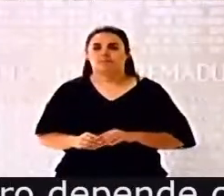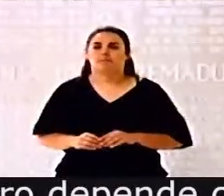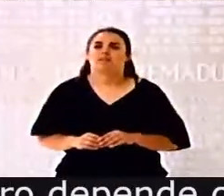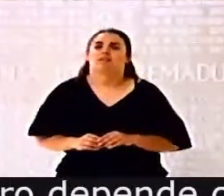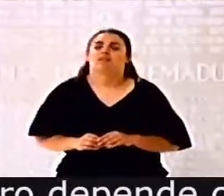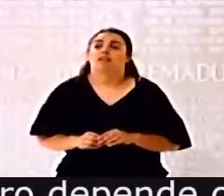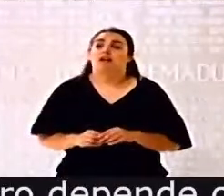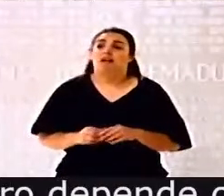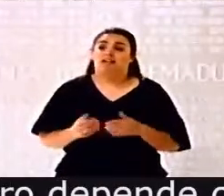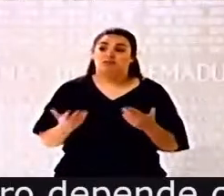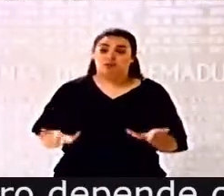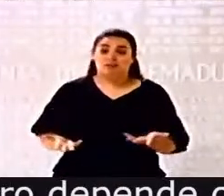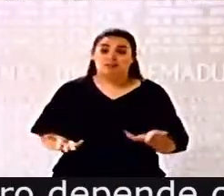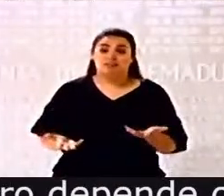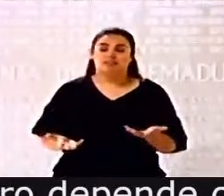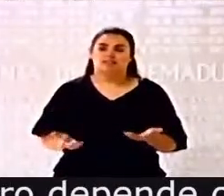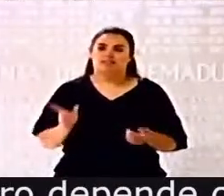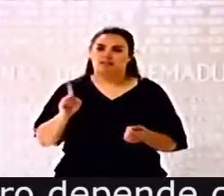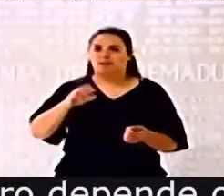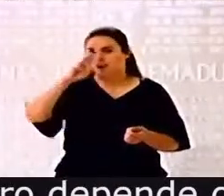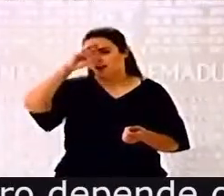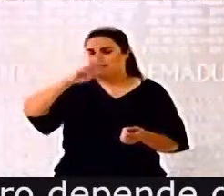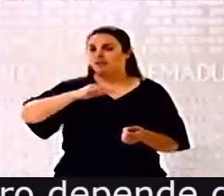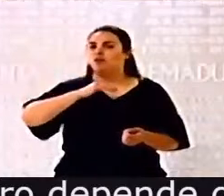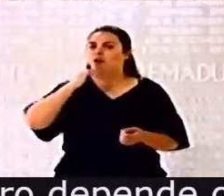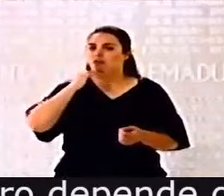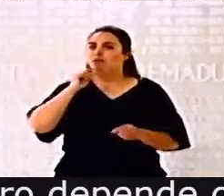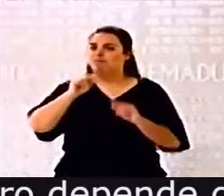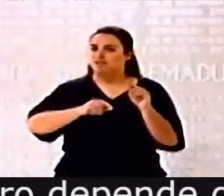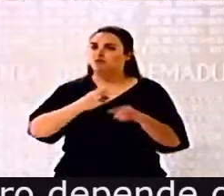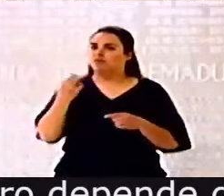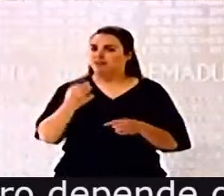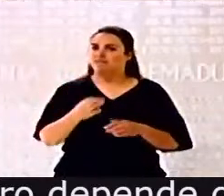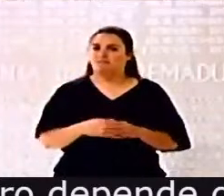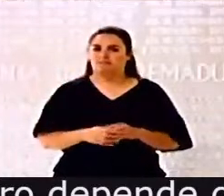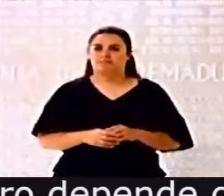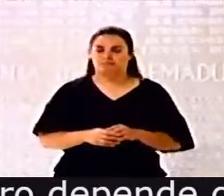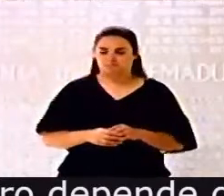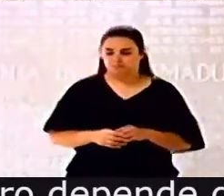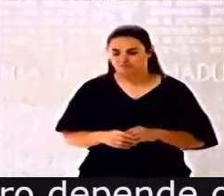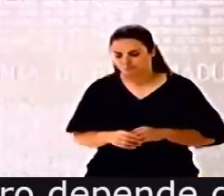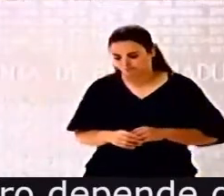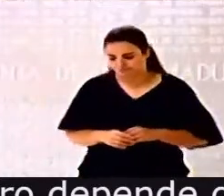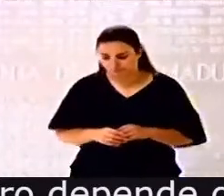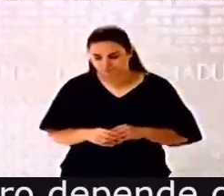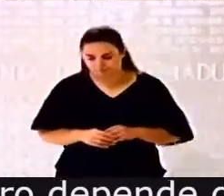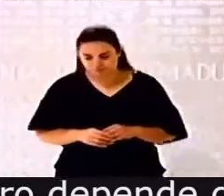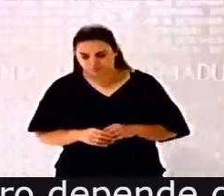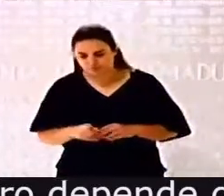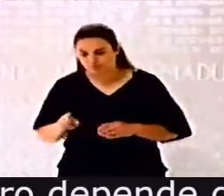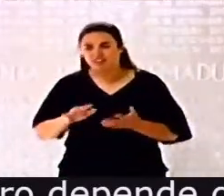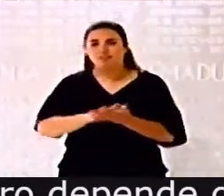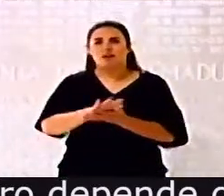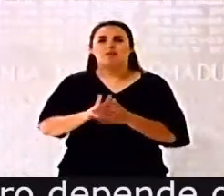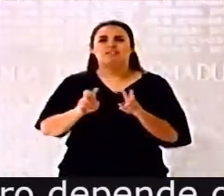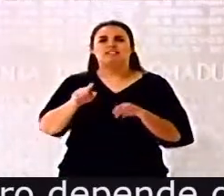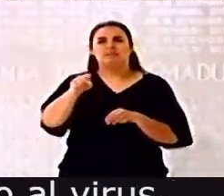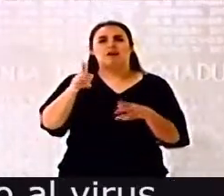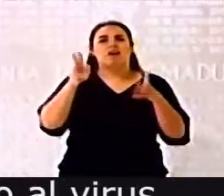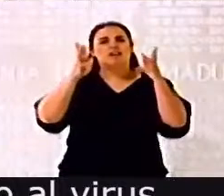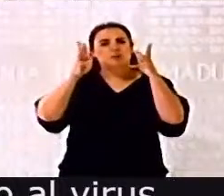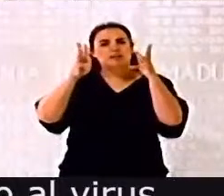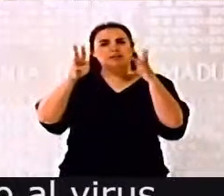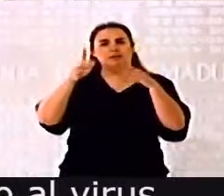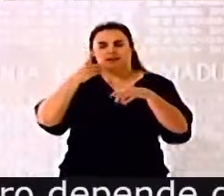y por lo tanto tenemos que tenerle también respeto al virus. Luego, lo que dice usted de las